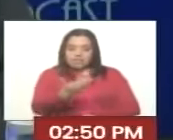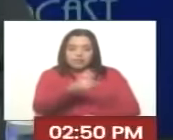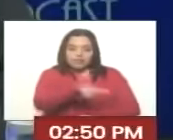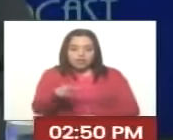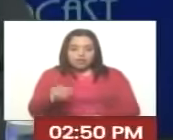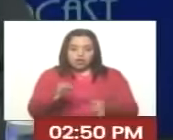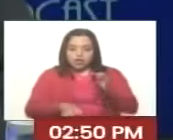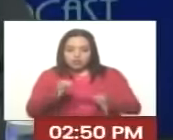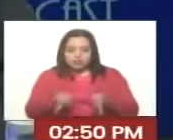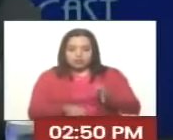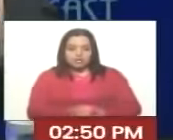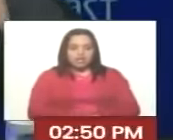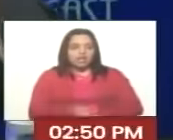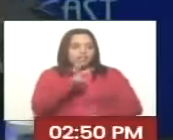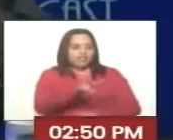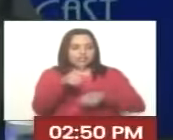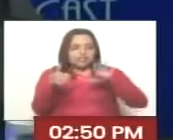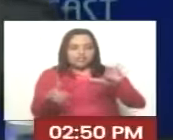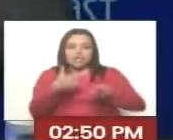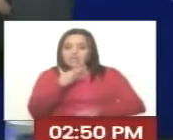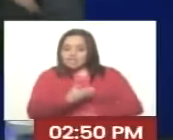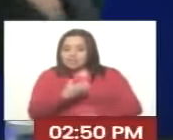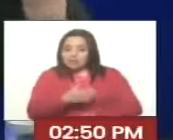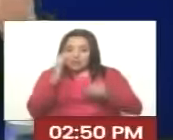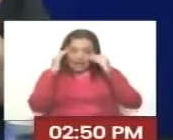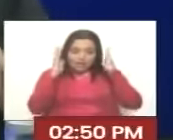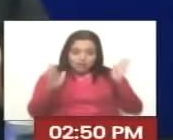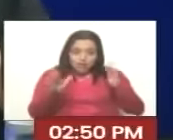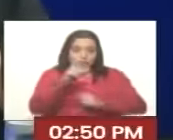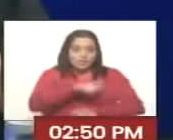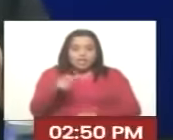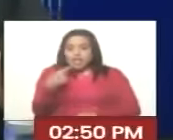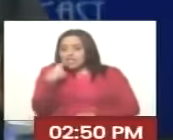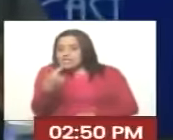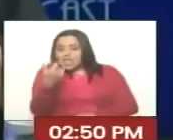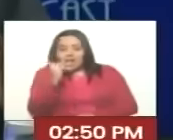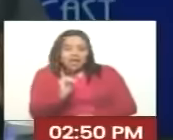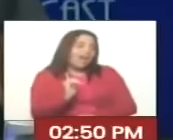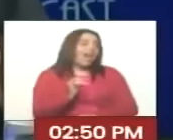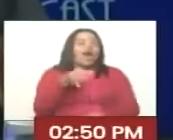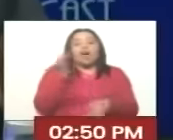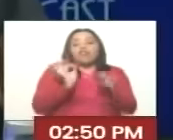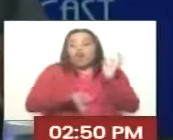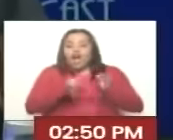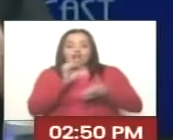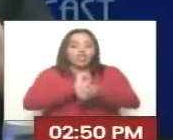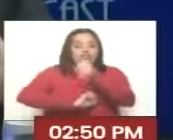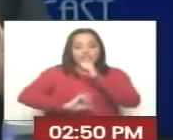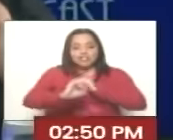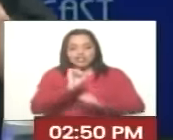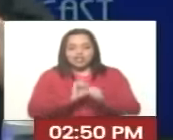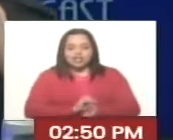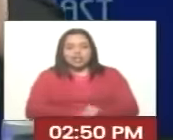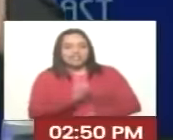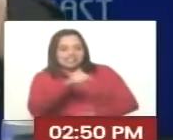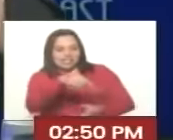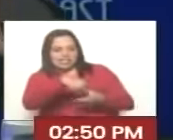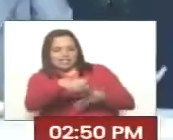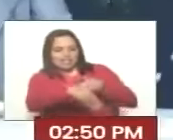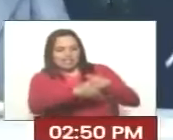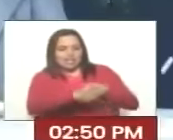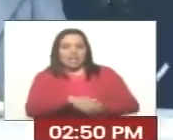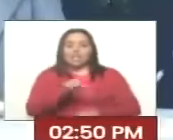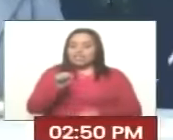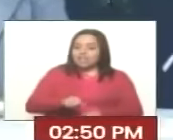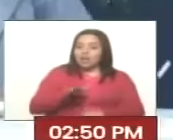El 26 de diciembre, oído al tambor, los que se las tiran de ahora de abogados defensores. Por las de redes sociales. No, porque